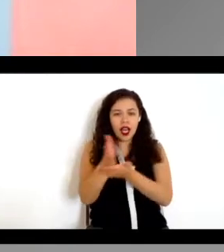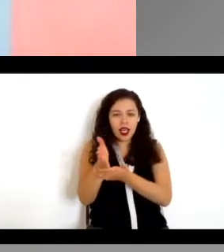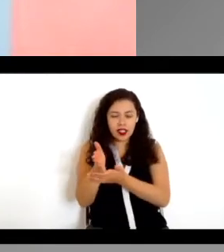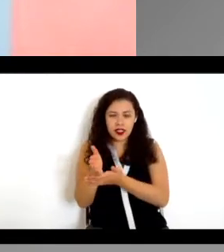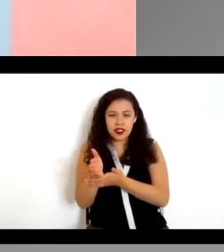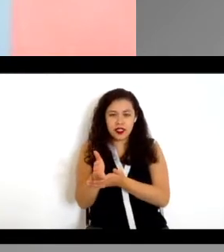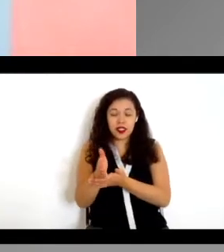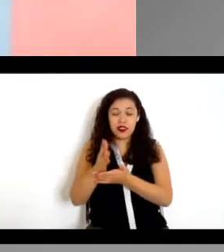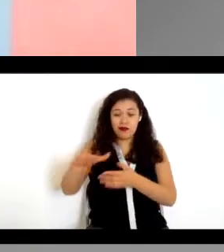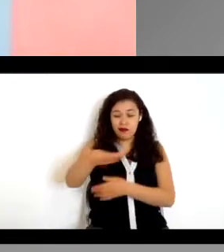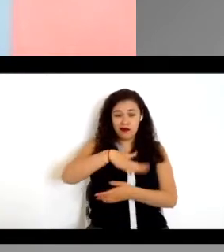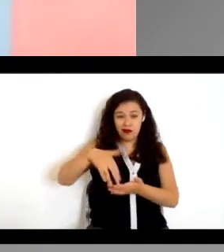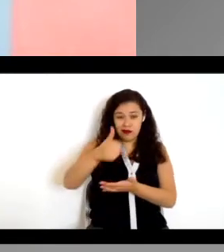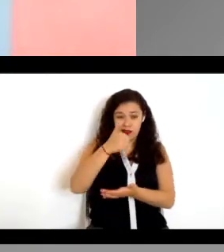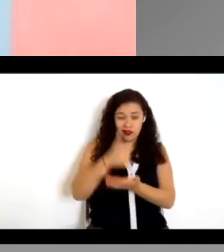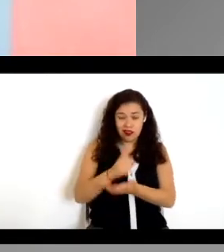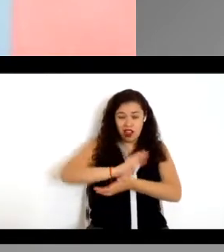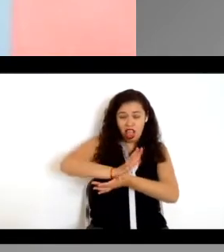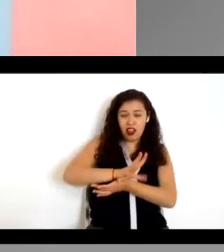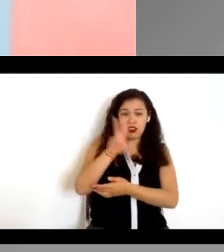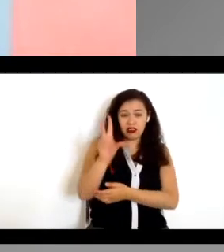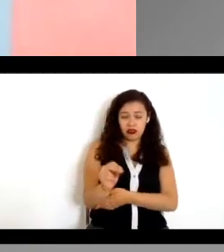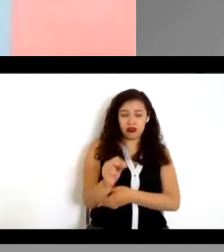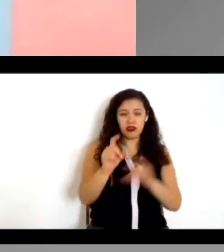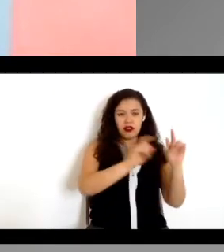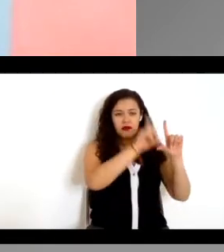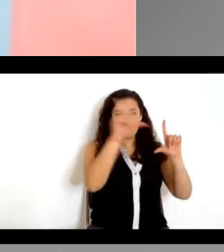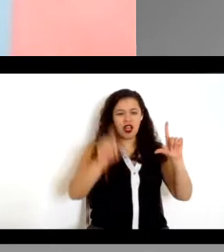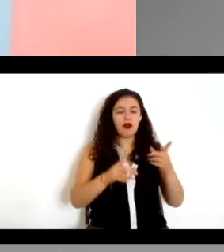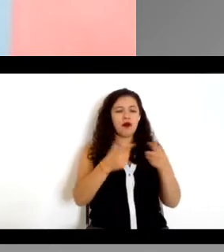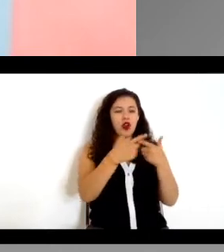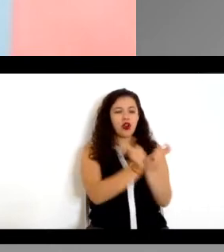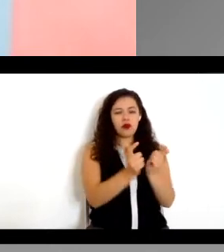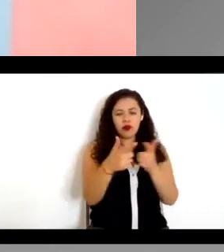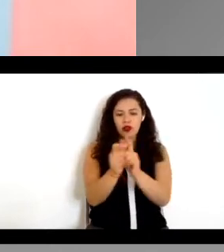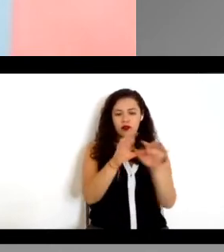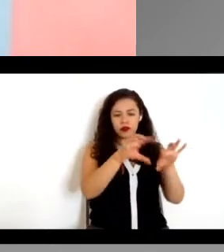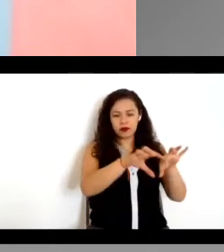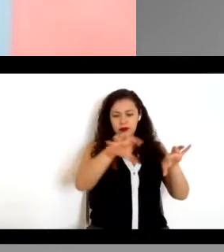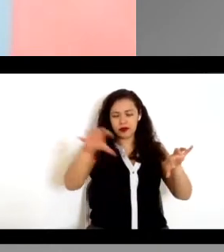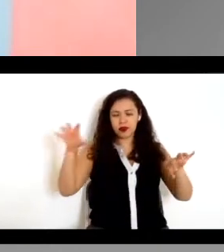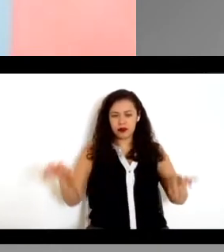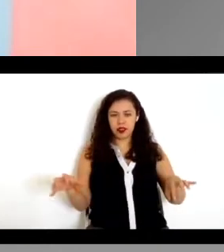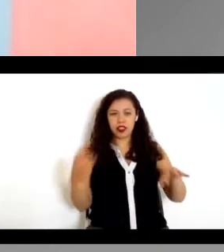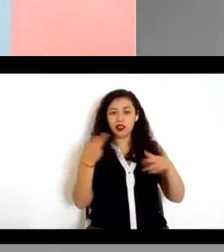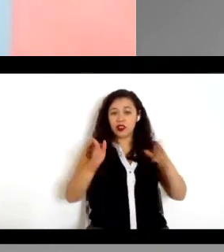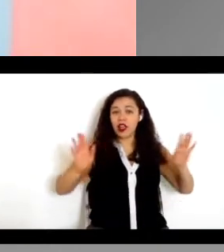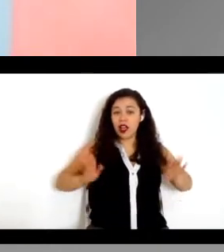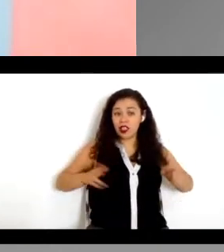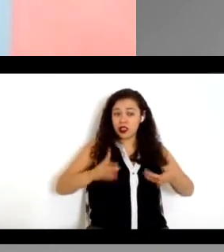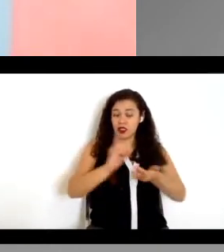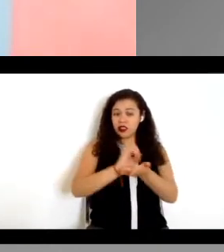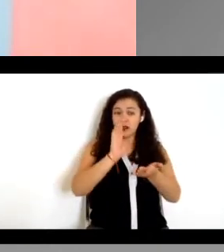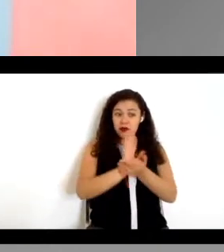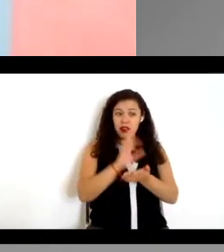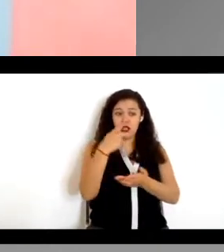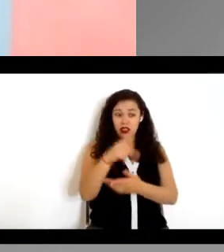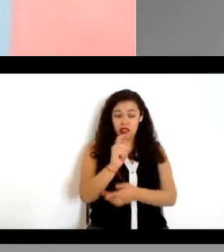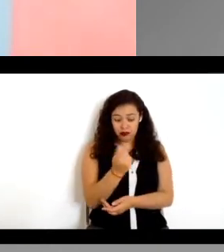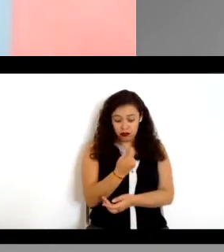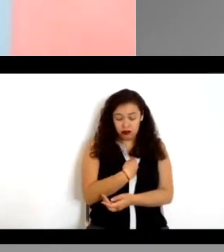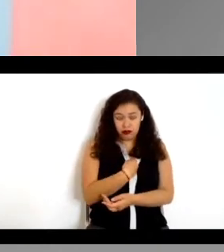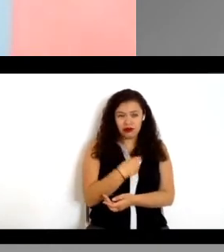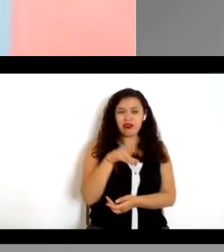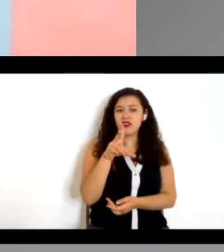discrimine, en un país que no sectorice y en donde tu condición de discapacidad no sea lo que te define. Dejemos de ir marcando a las